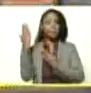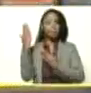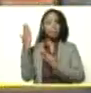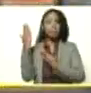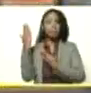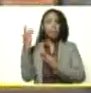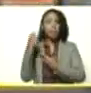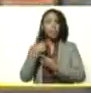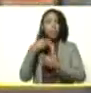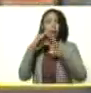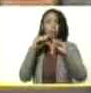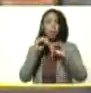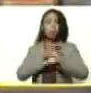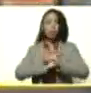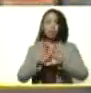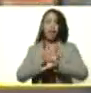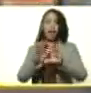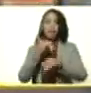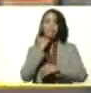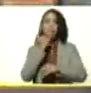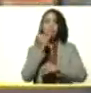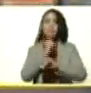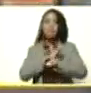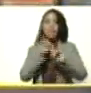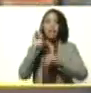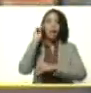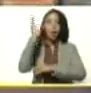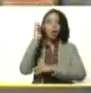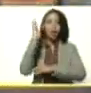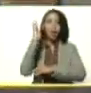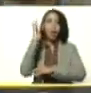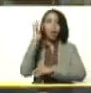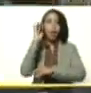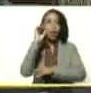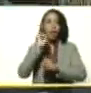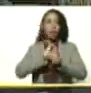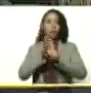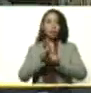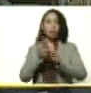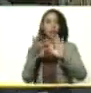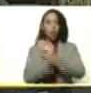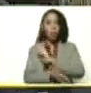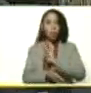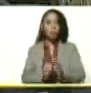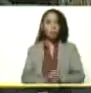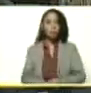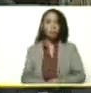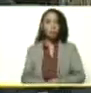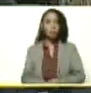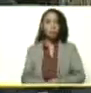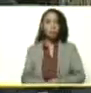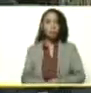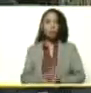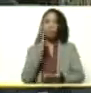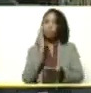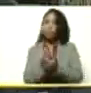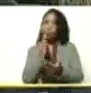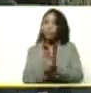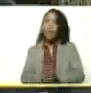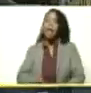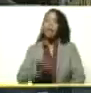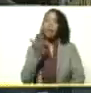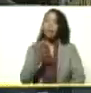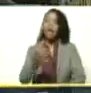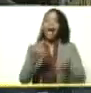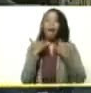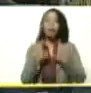les estaba hablando ya para terminar estas jornadas del coronavirus siempre es importante actualizar